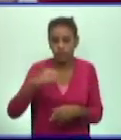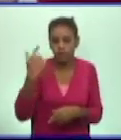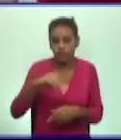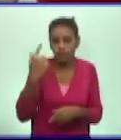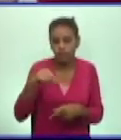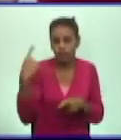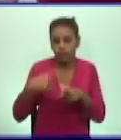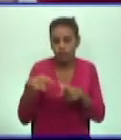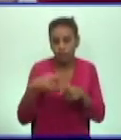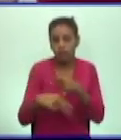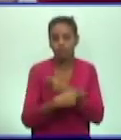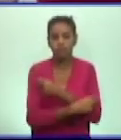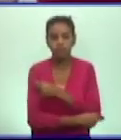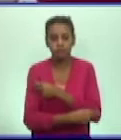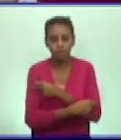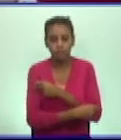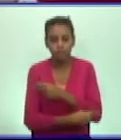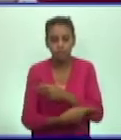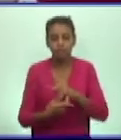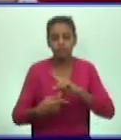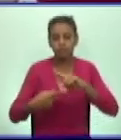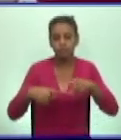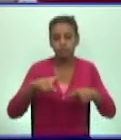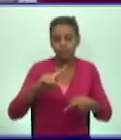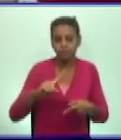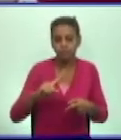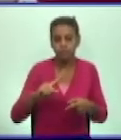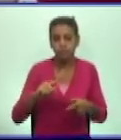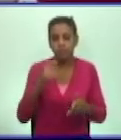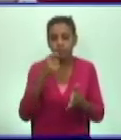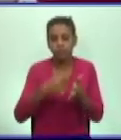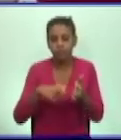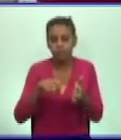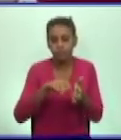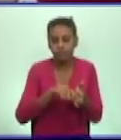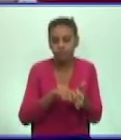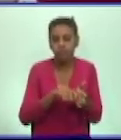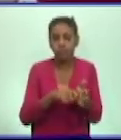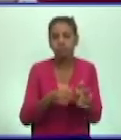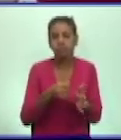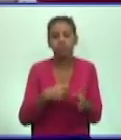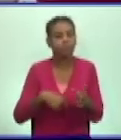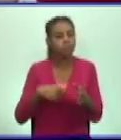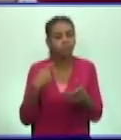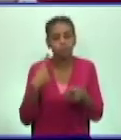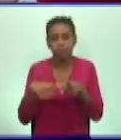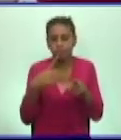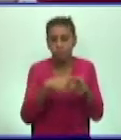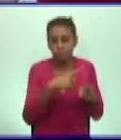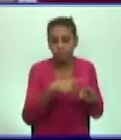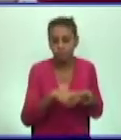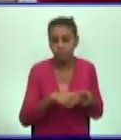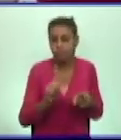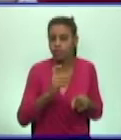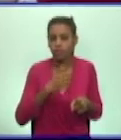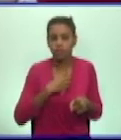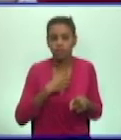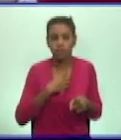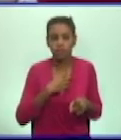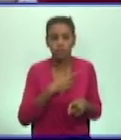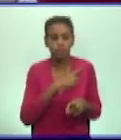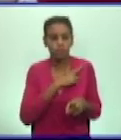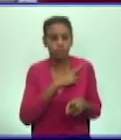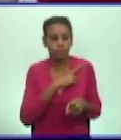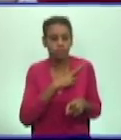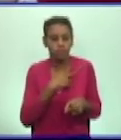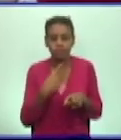otros territorios, de violar incluso pactos que se establecen a escala internacional, sin tener en cuenta cuáles puedan ser